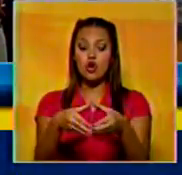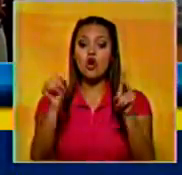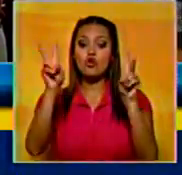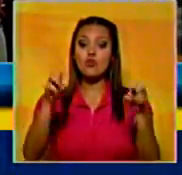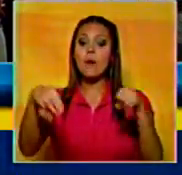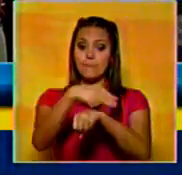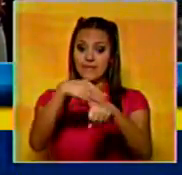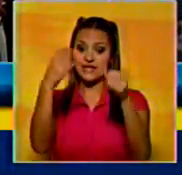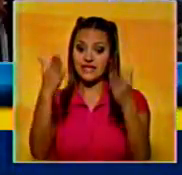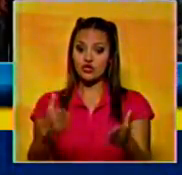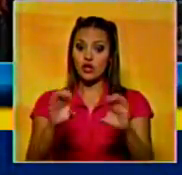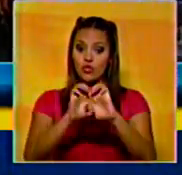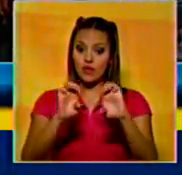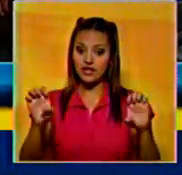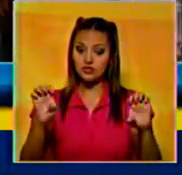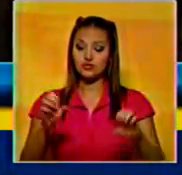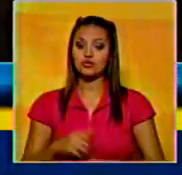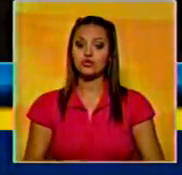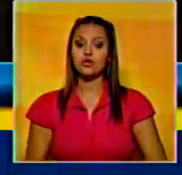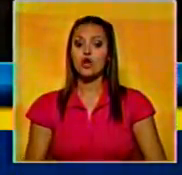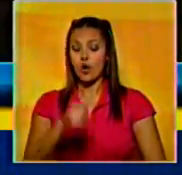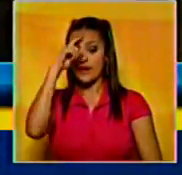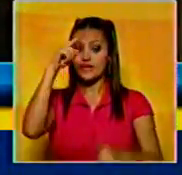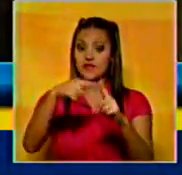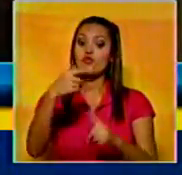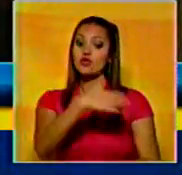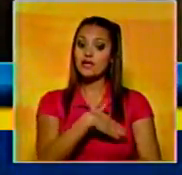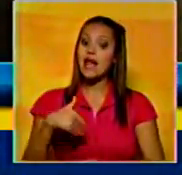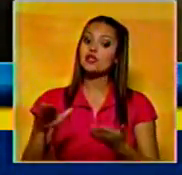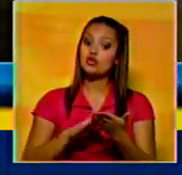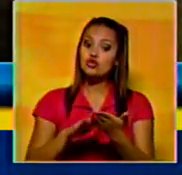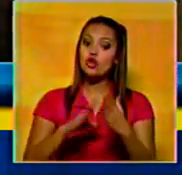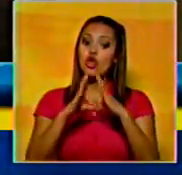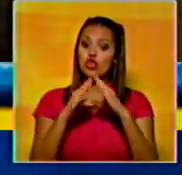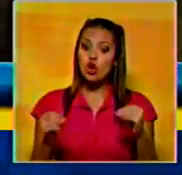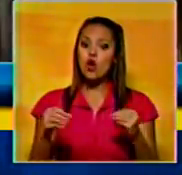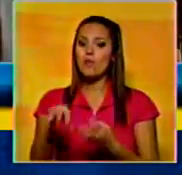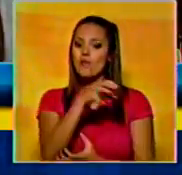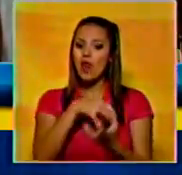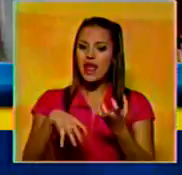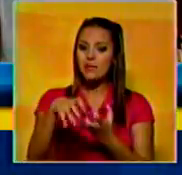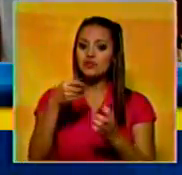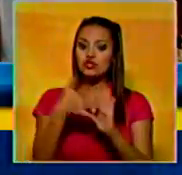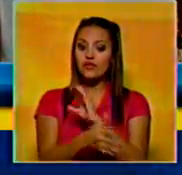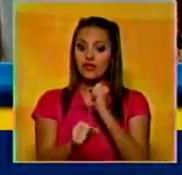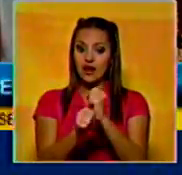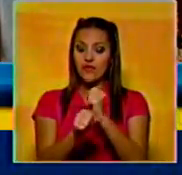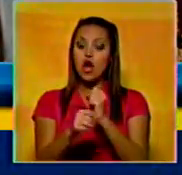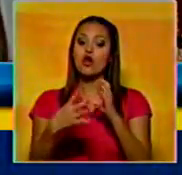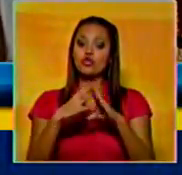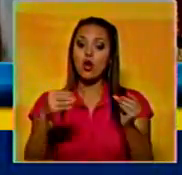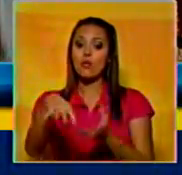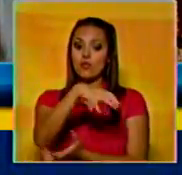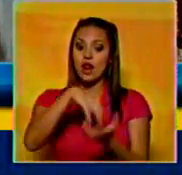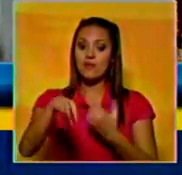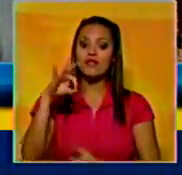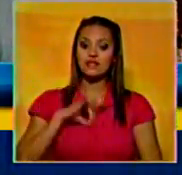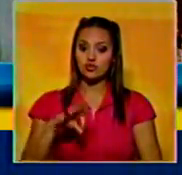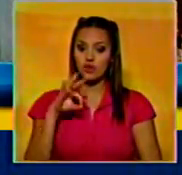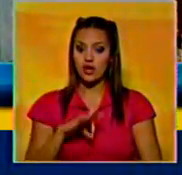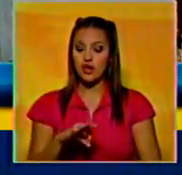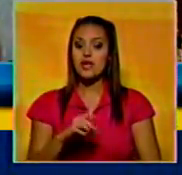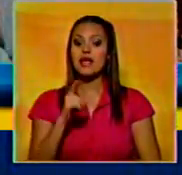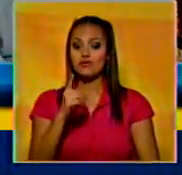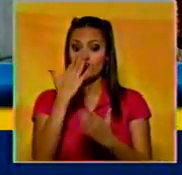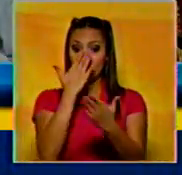nuevo ministro de Educación Superior a fin de poder resolver todos estos conflictos laborales y todos estos conflictos salariales a los